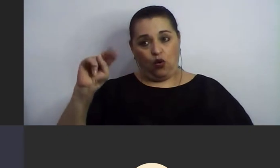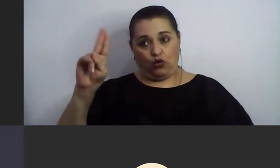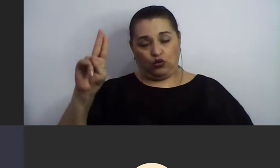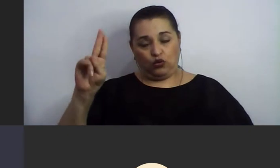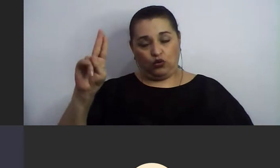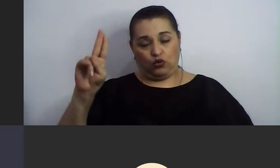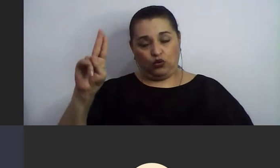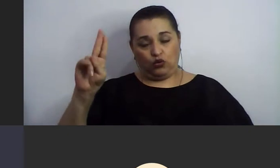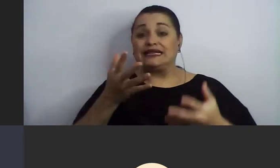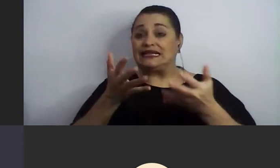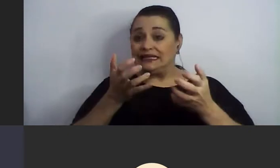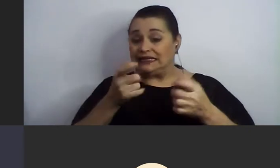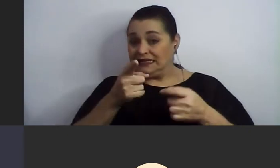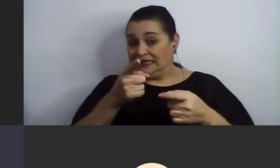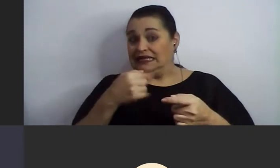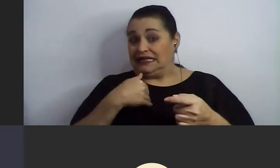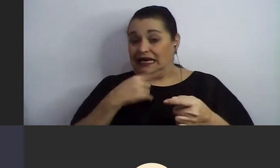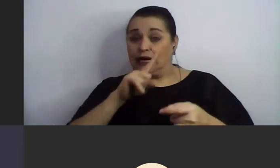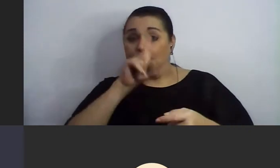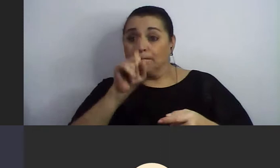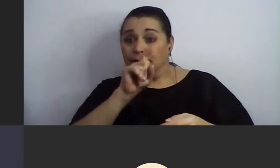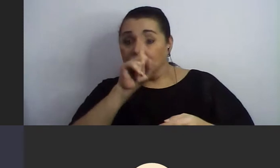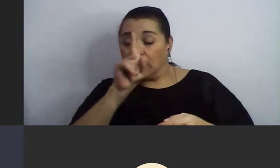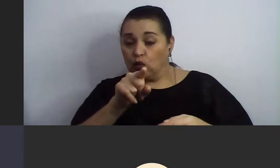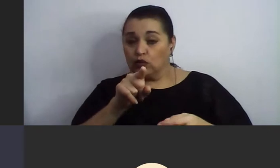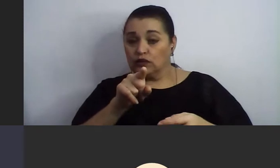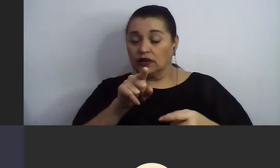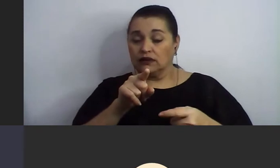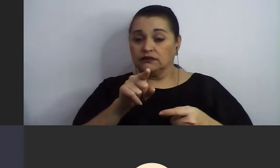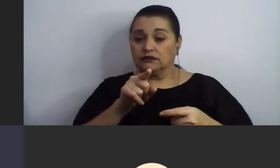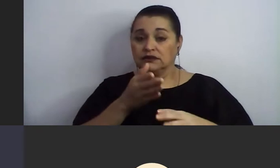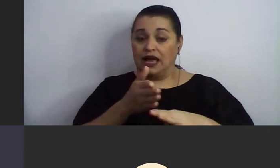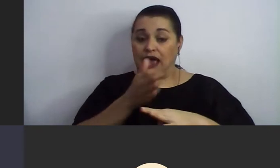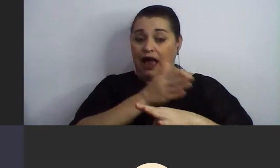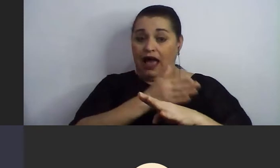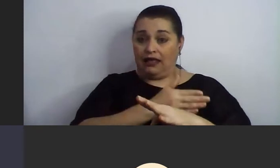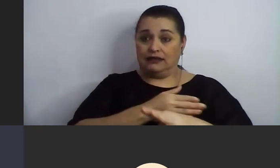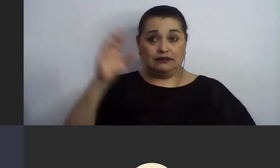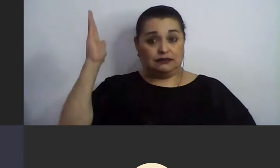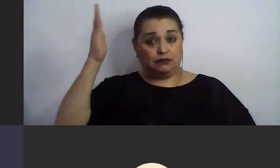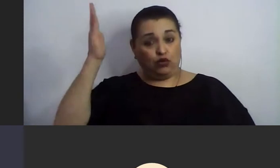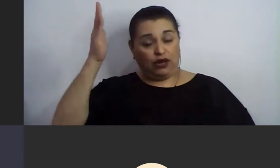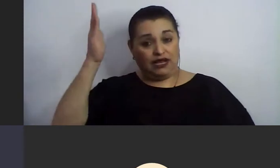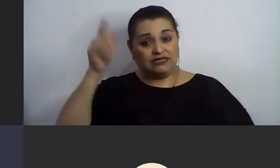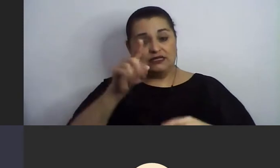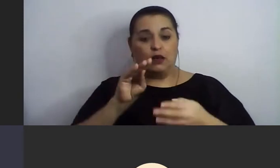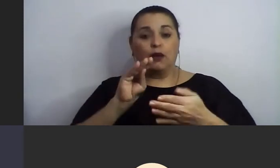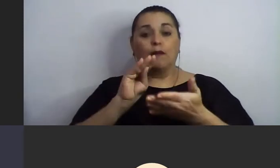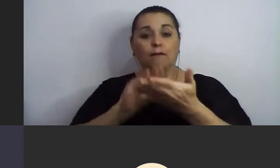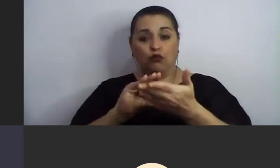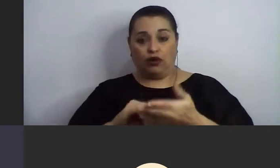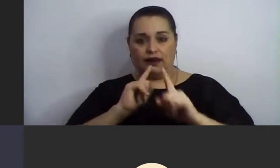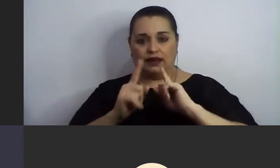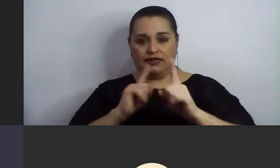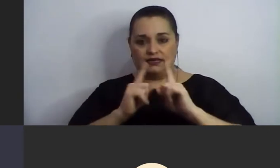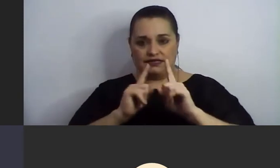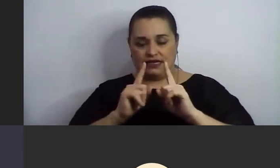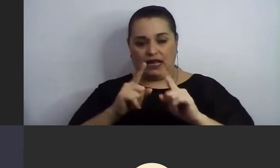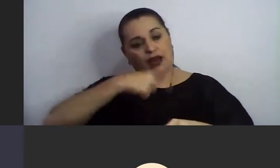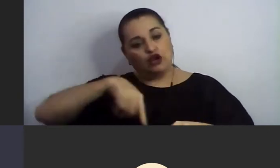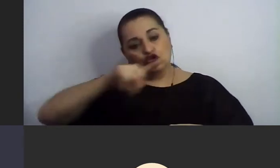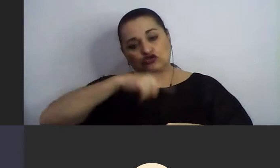las ponencias anteriores, colocarlas en el chat para nosotros